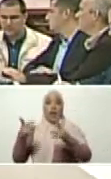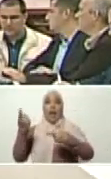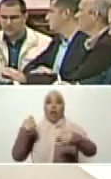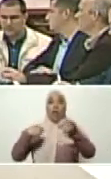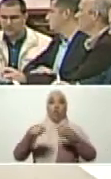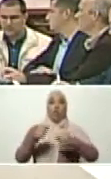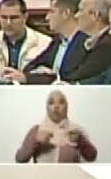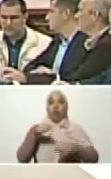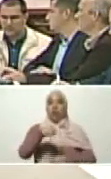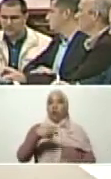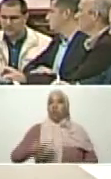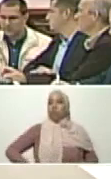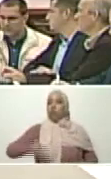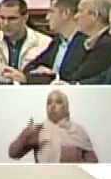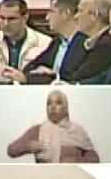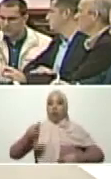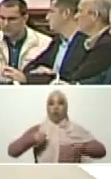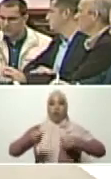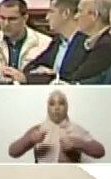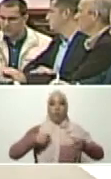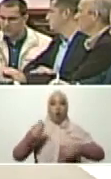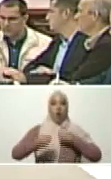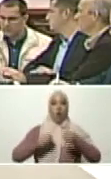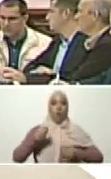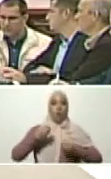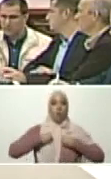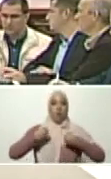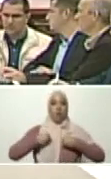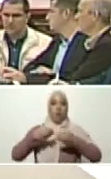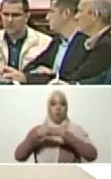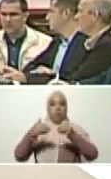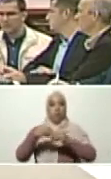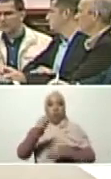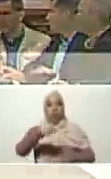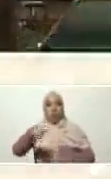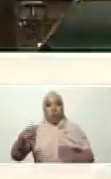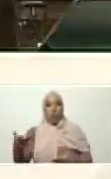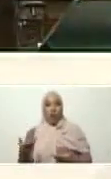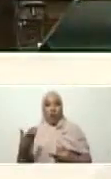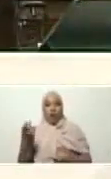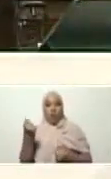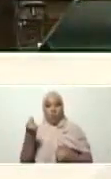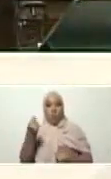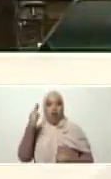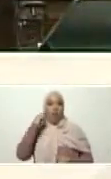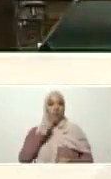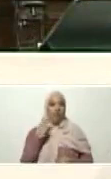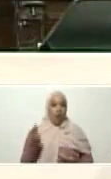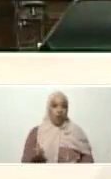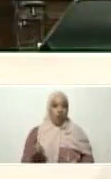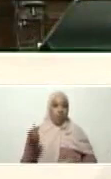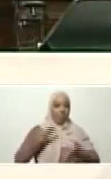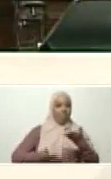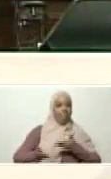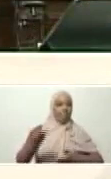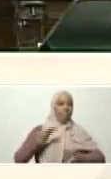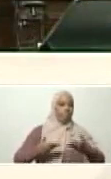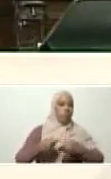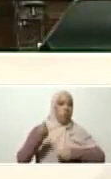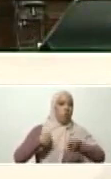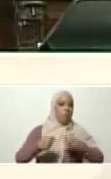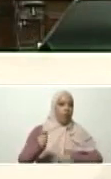es prioritario, es fundamental. Yo estuve revisando el día que iba saliendo para Egipto, ese mismo